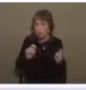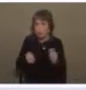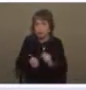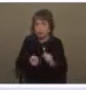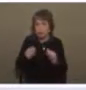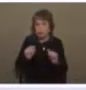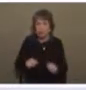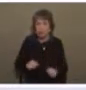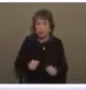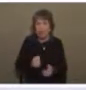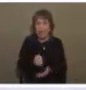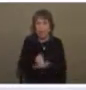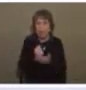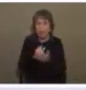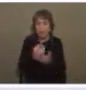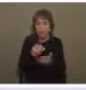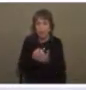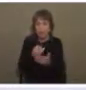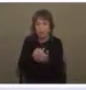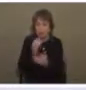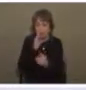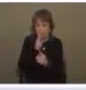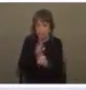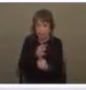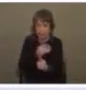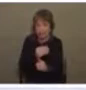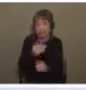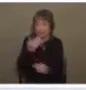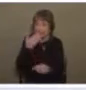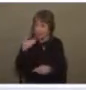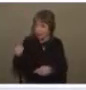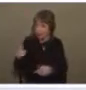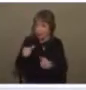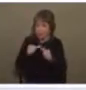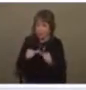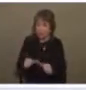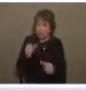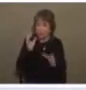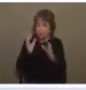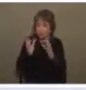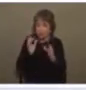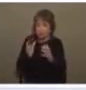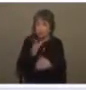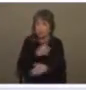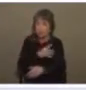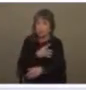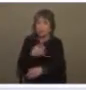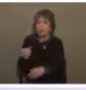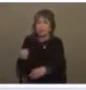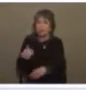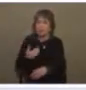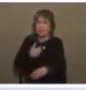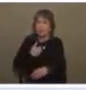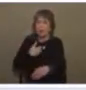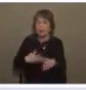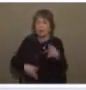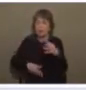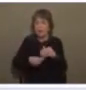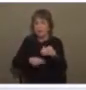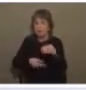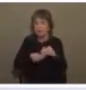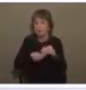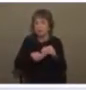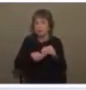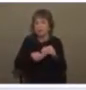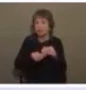nada, gracias y continuaremos la conversación. En nuestra ponencia están como anejo los estudios de productividad y todo